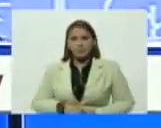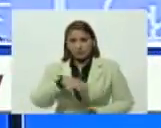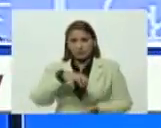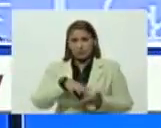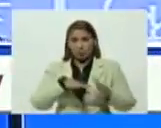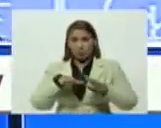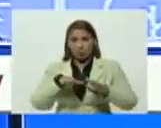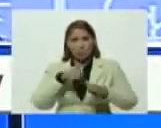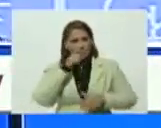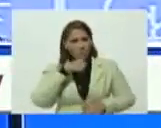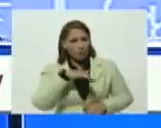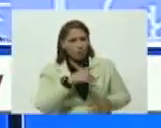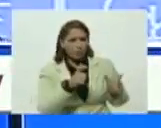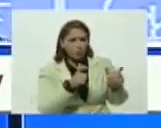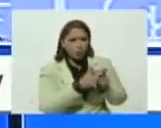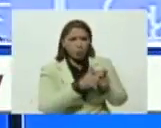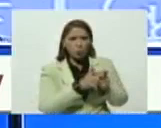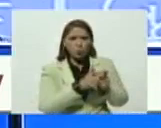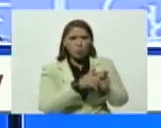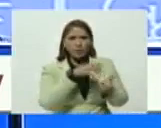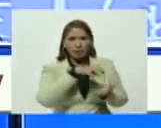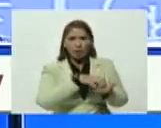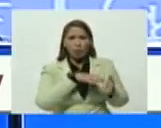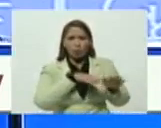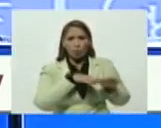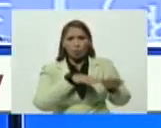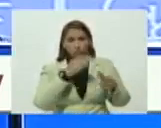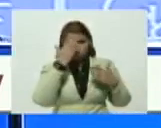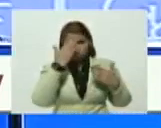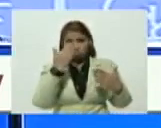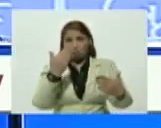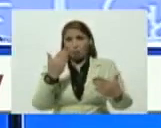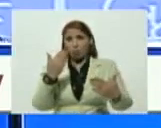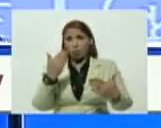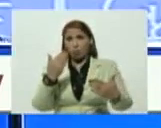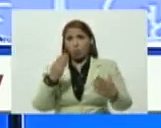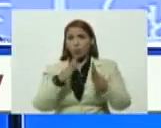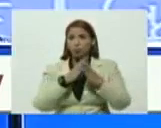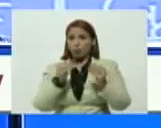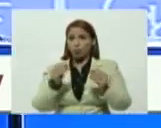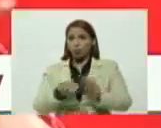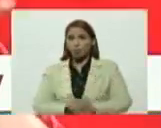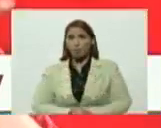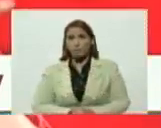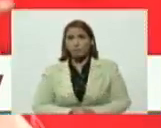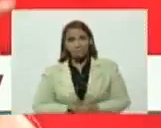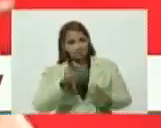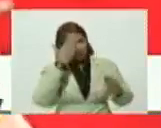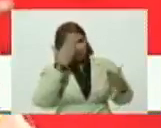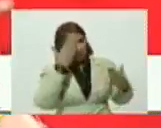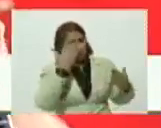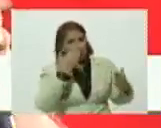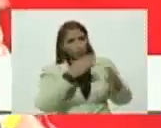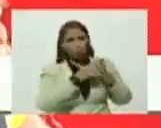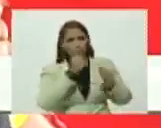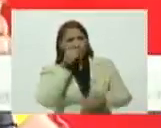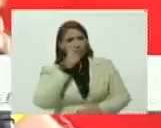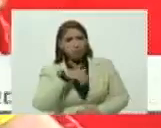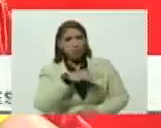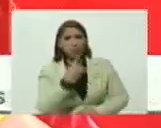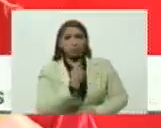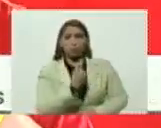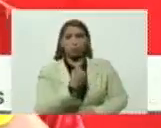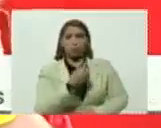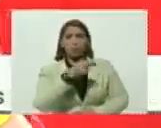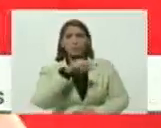un pueblito pequeñito de Cojedes. Mandarle un saludo a los macapeños. Bueno, aquí le mando un saludo a todo el pueblo, no solamente